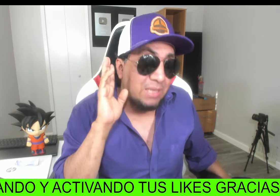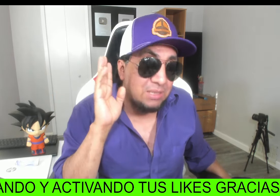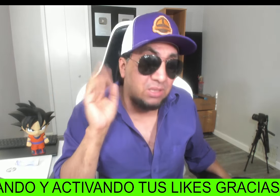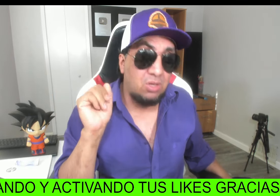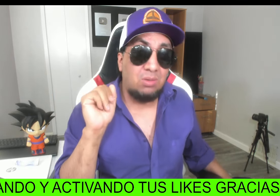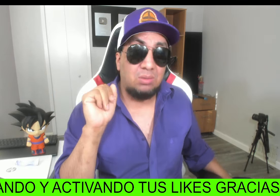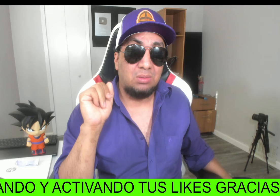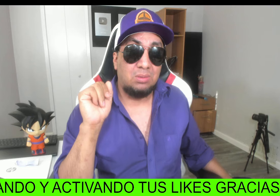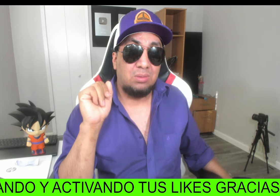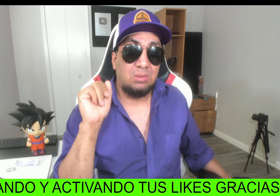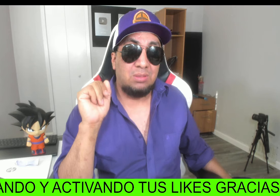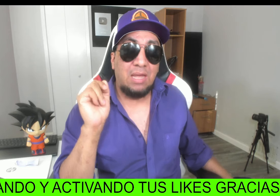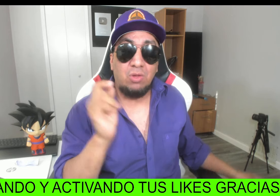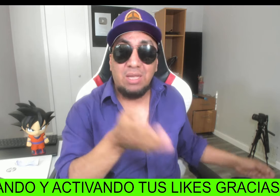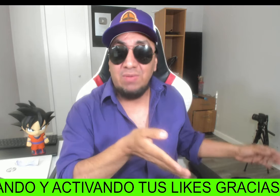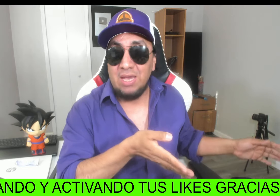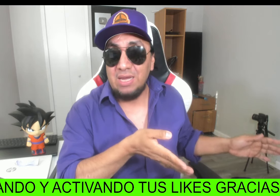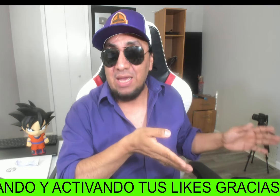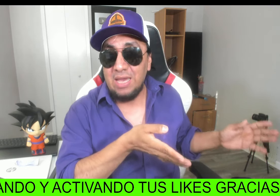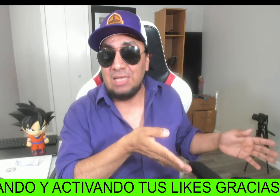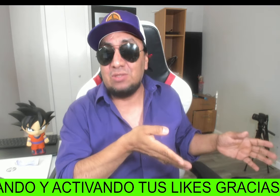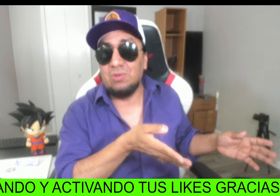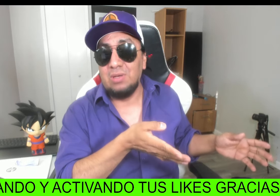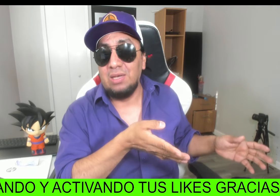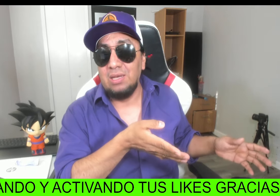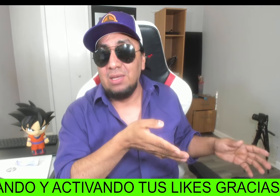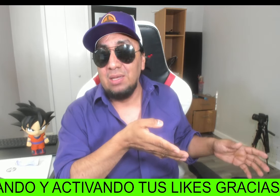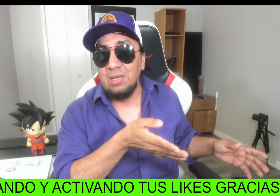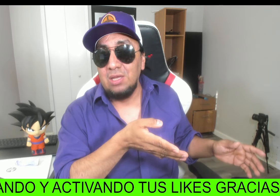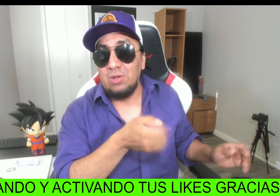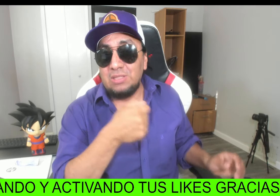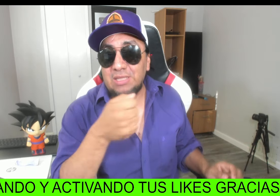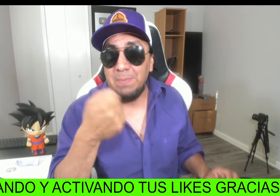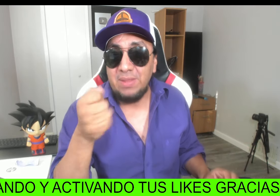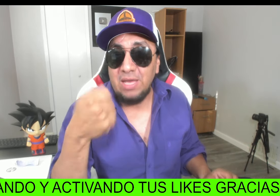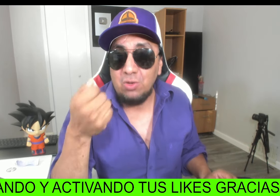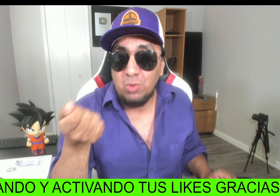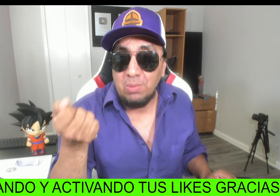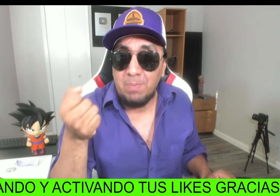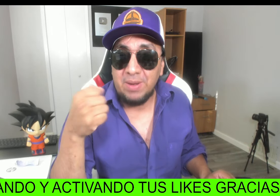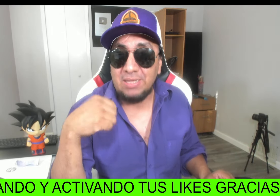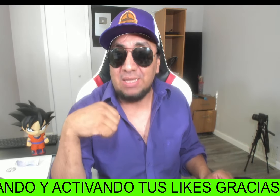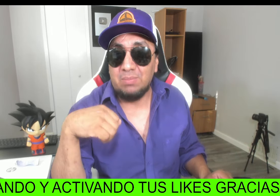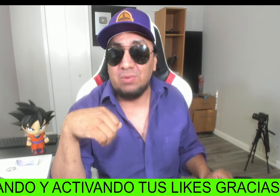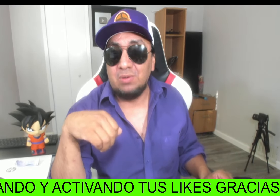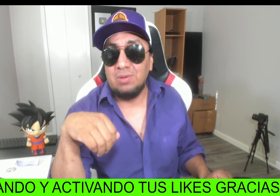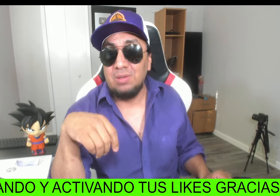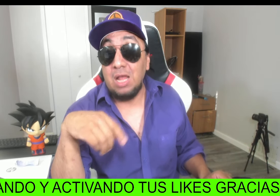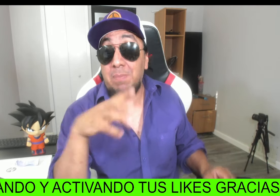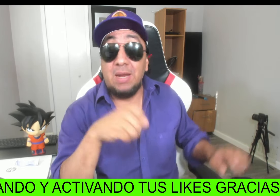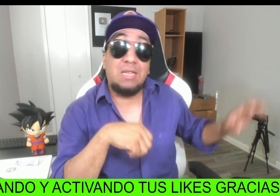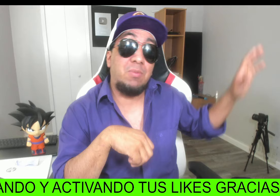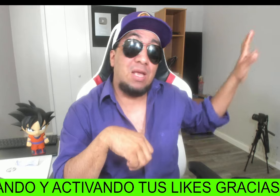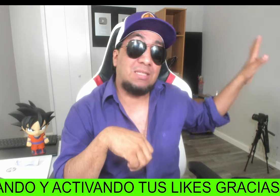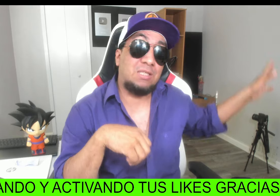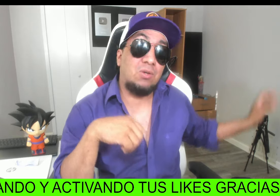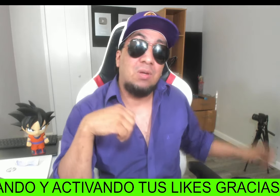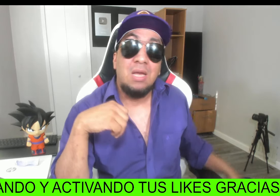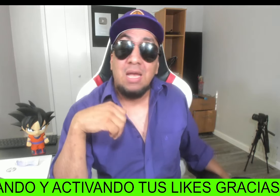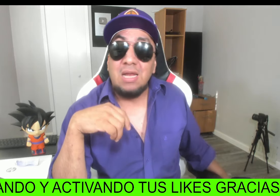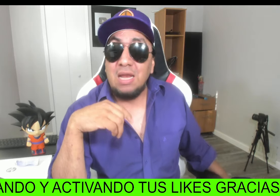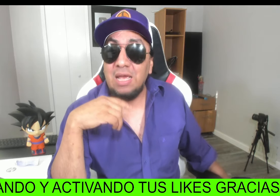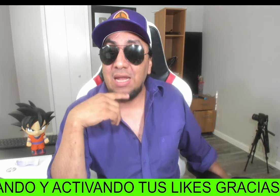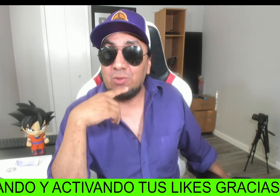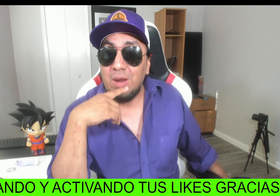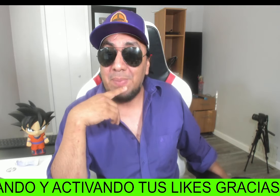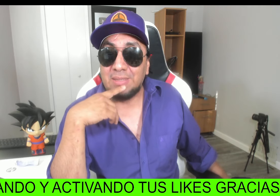pone atención de a dónde viene eso. No se está pidiendo un nuevo préstamo. El préstamo ya se hizo